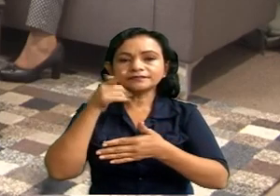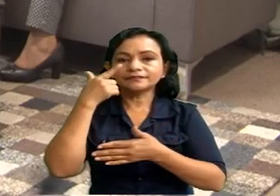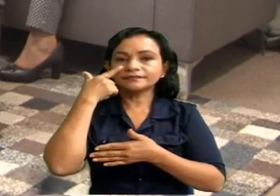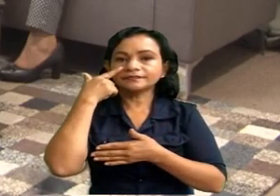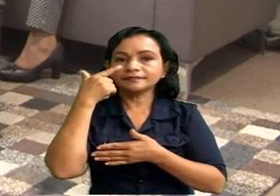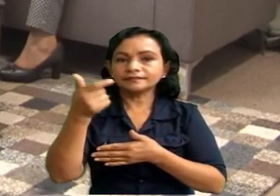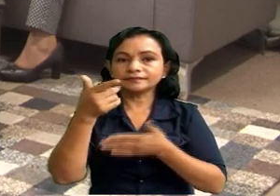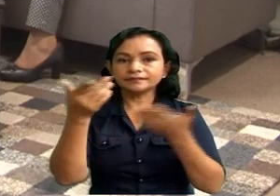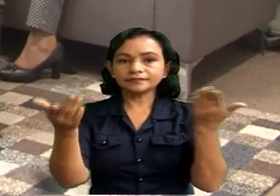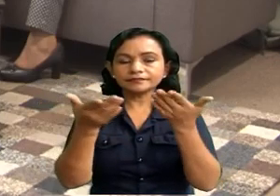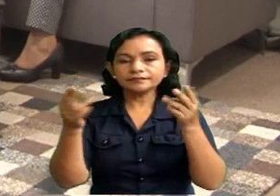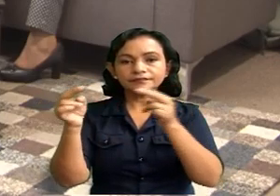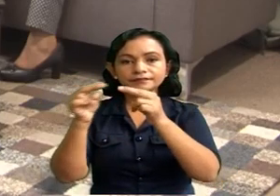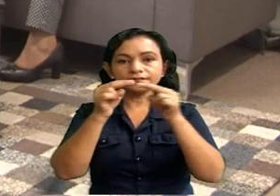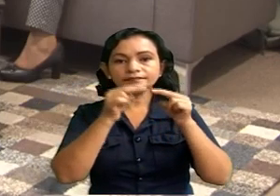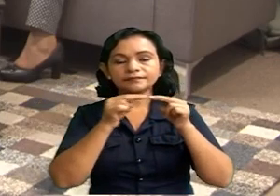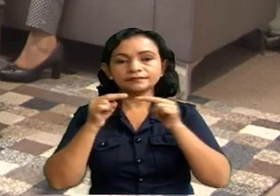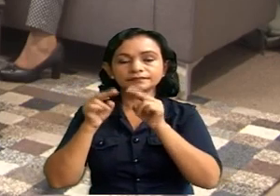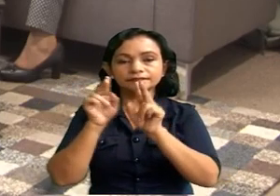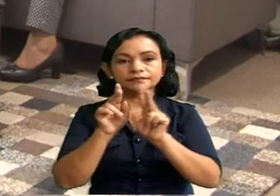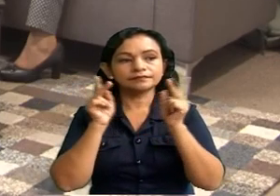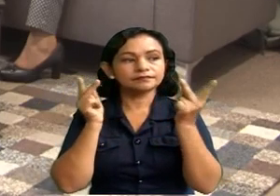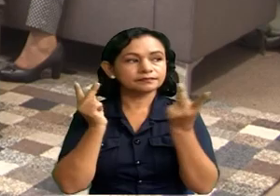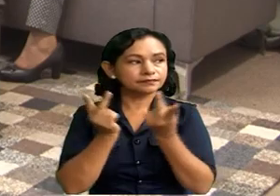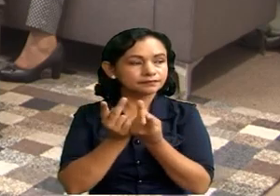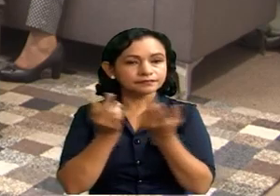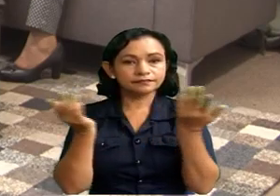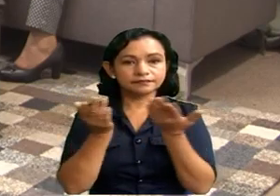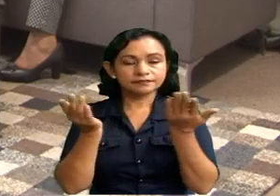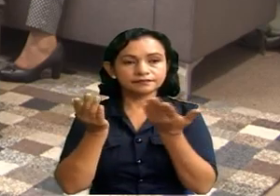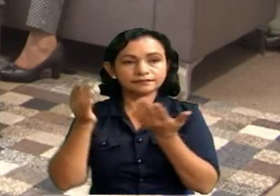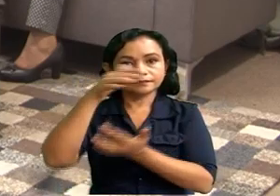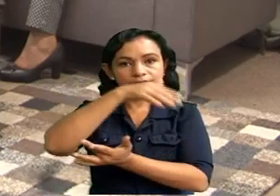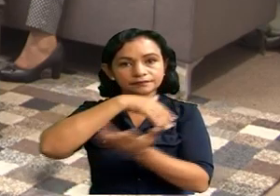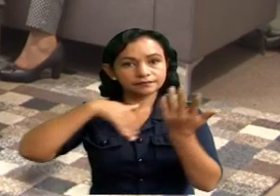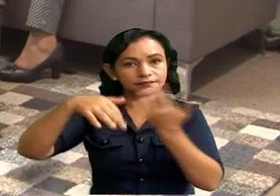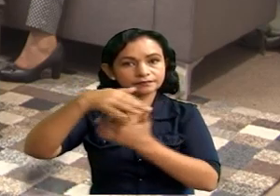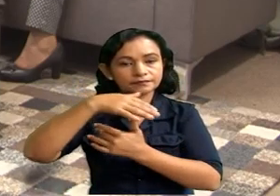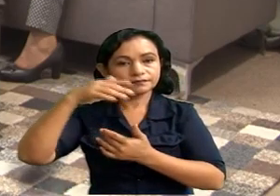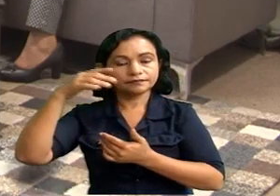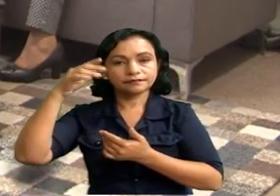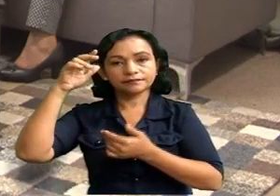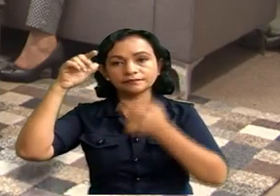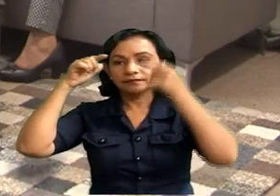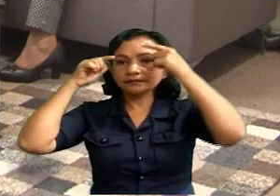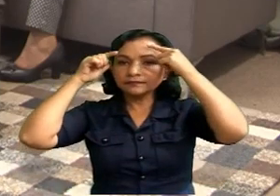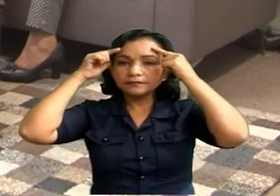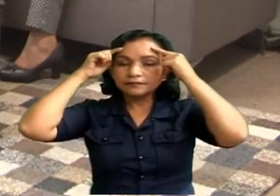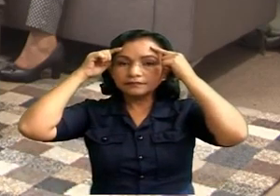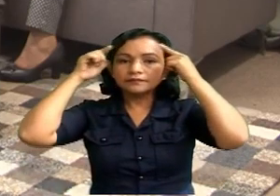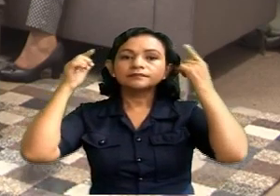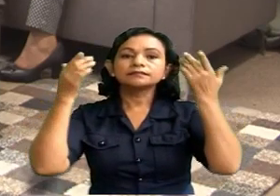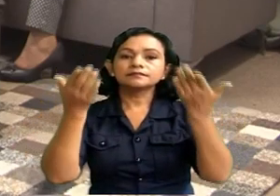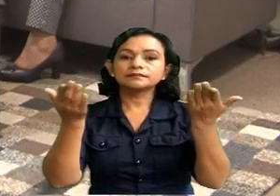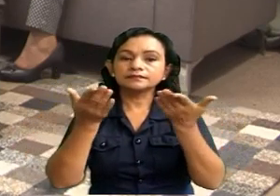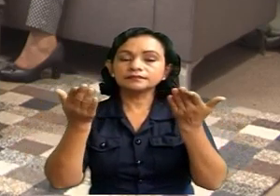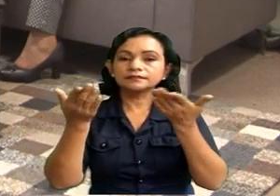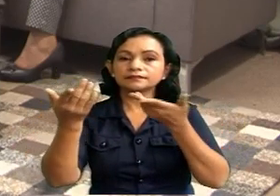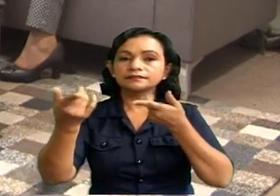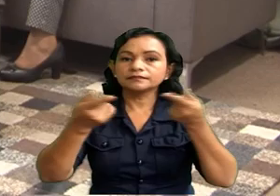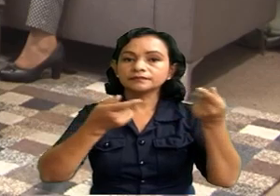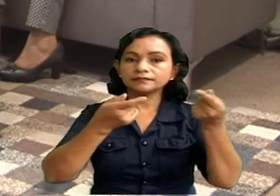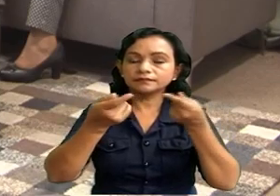poquito la vinculación que se da entre los pueblos, porque a partir de la relación con el comandante Hugo Chávez se establecen estaciones de